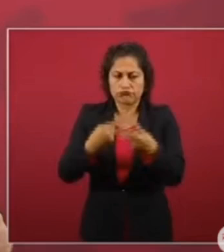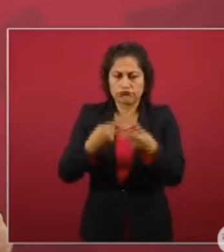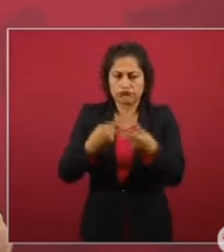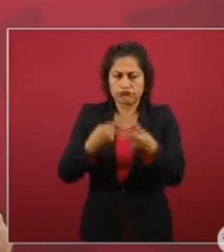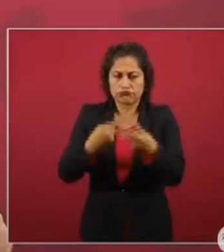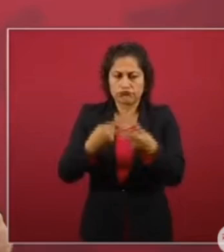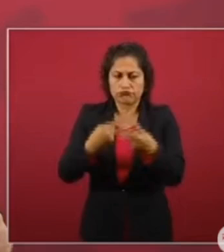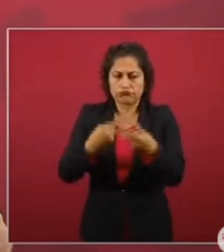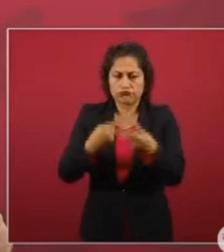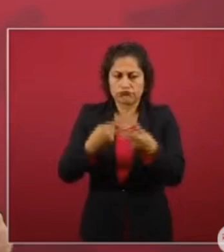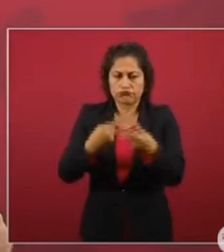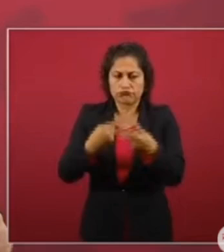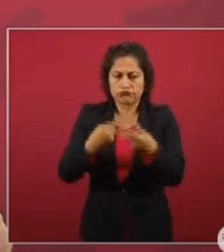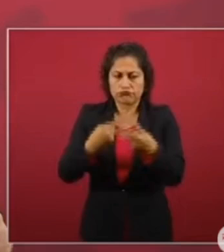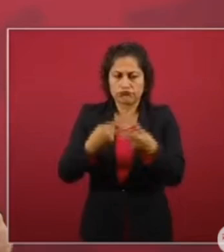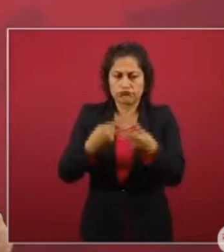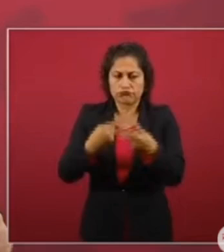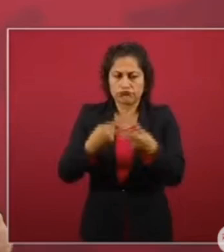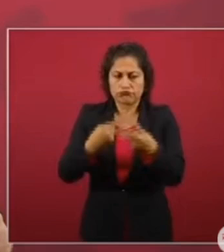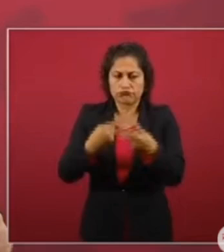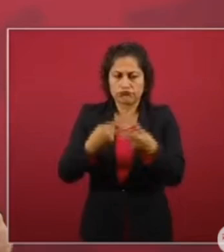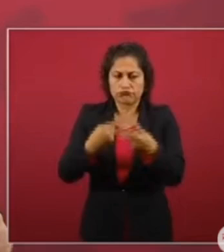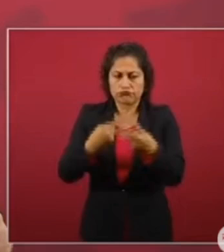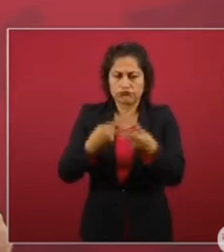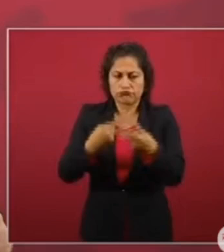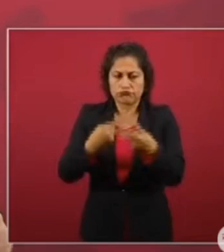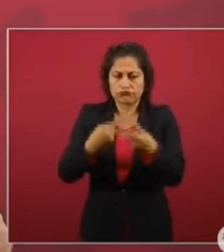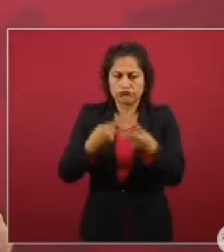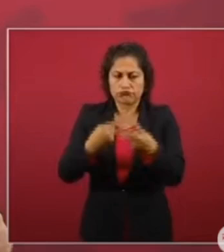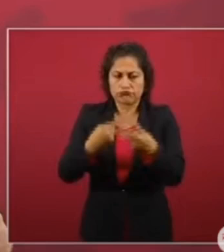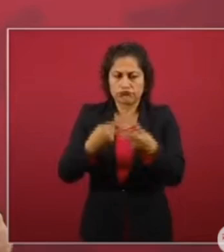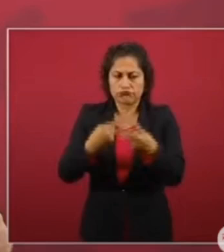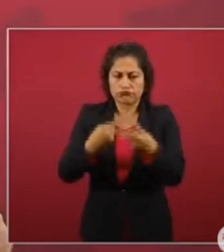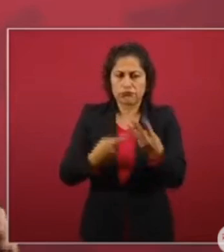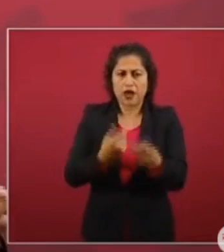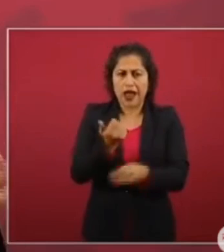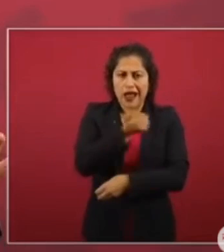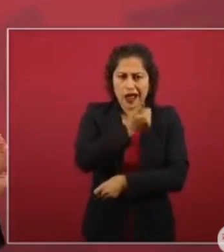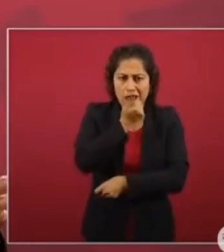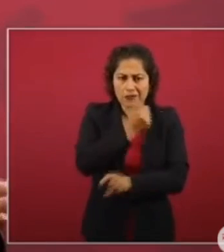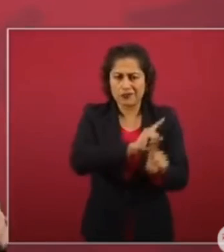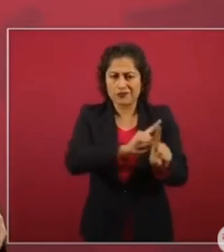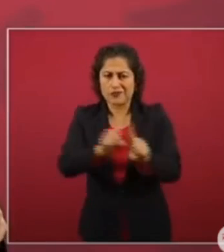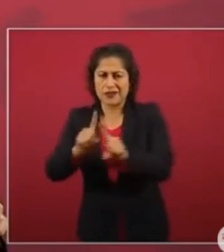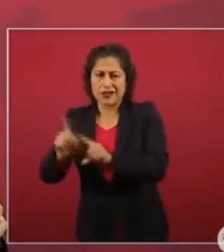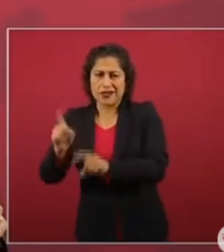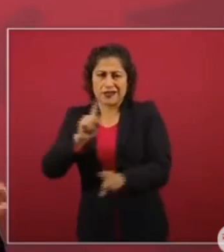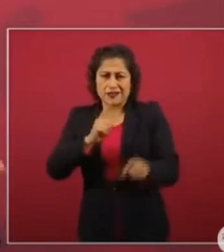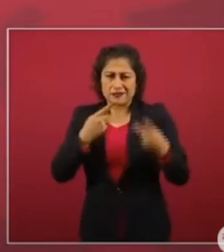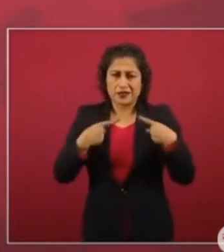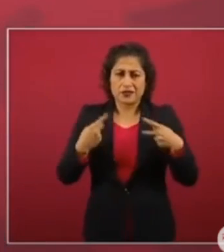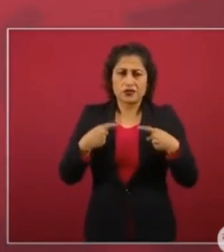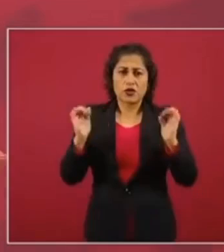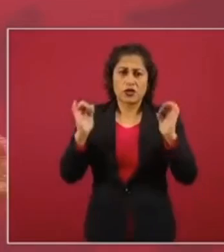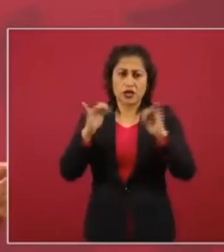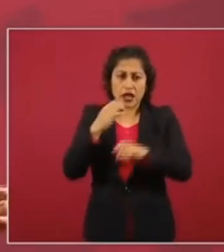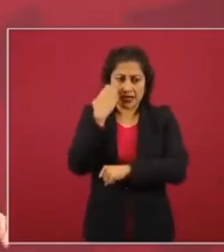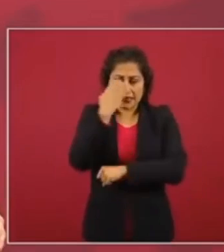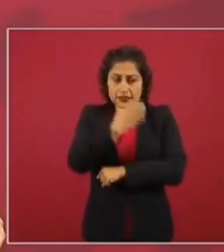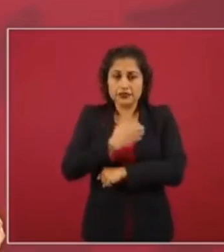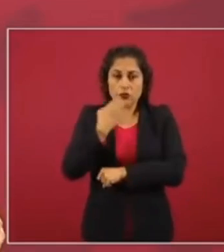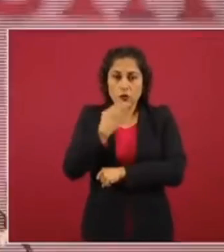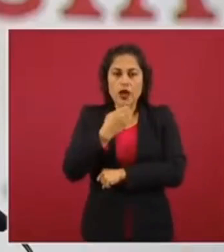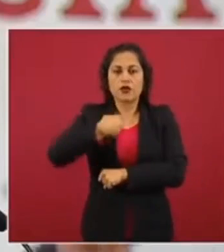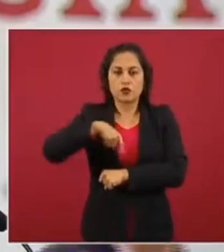vacaciones nos dirán cuál es el plan acerca de Aprende en Casa. Está muy cuidado y está cuidado para